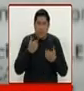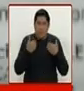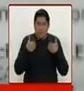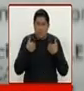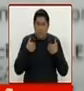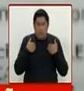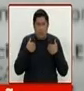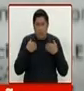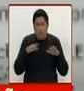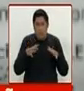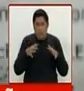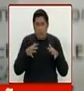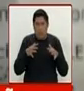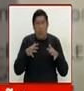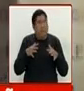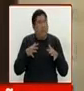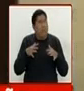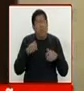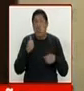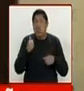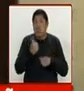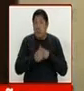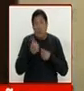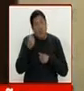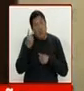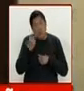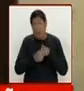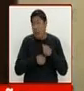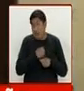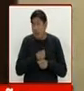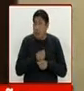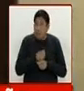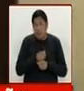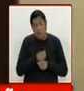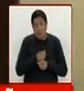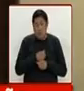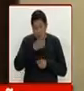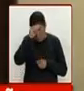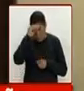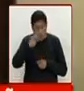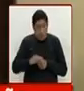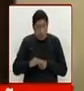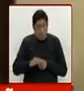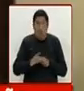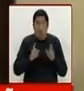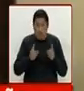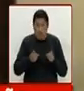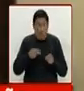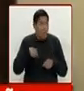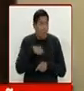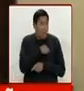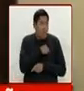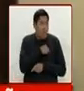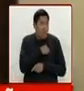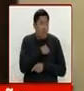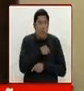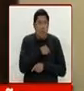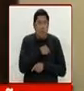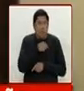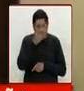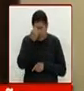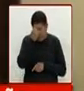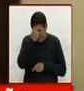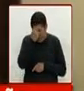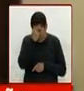tiene aproximadamente la edad de 10, 12 años, ¿no? El muchacho. Es así que nosotros también estamos